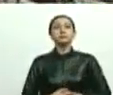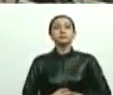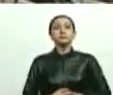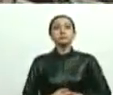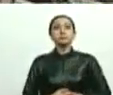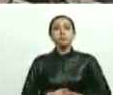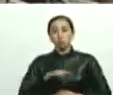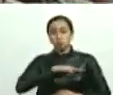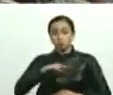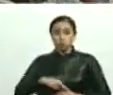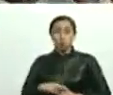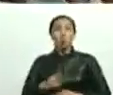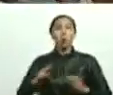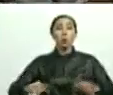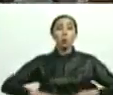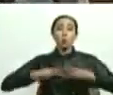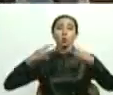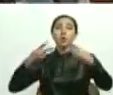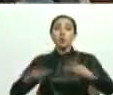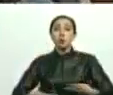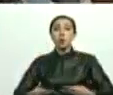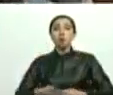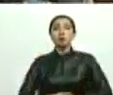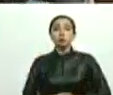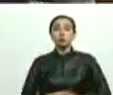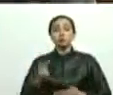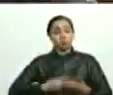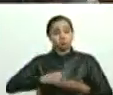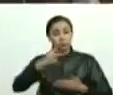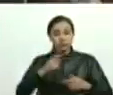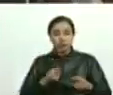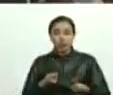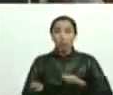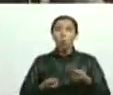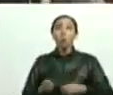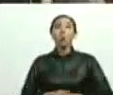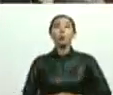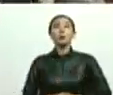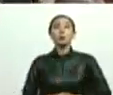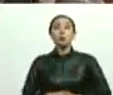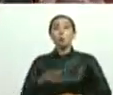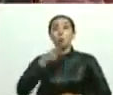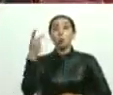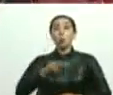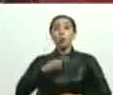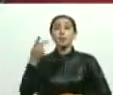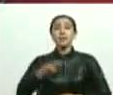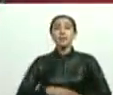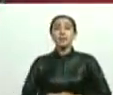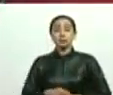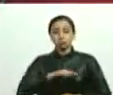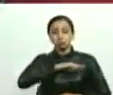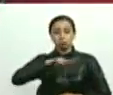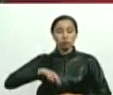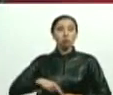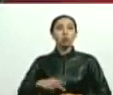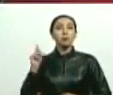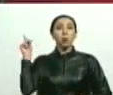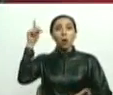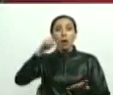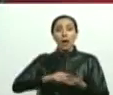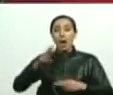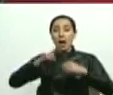Tenemos que ir a una renovación programática, política. Tenemos que ir a la construcción